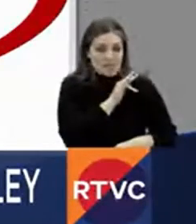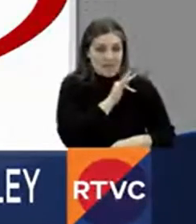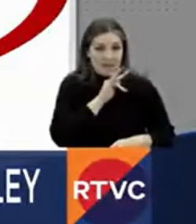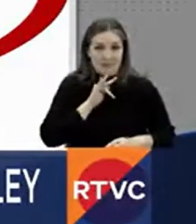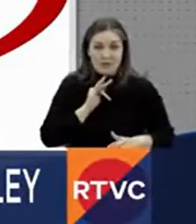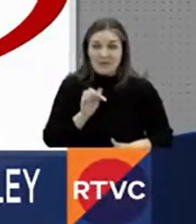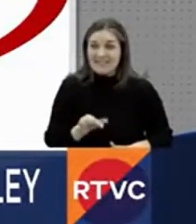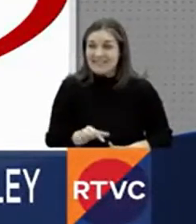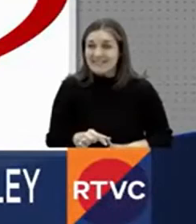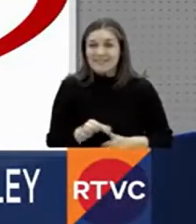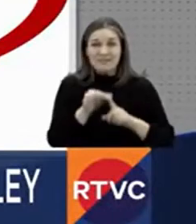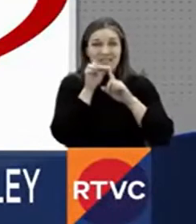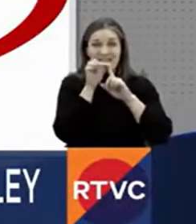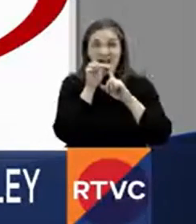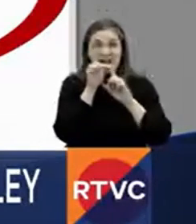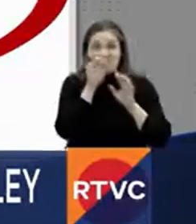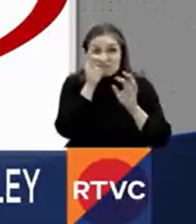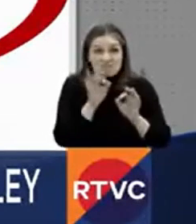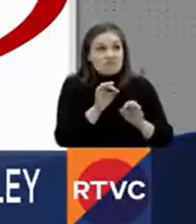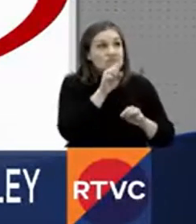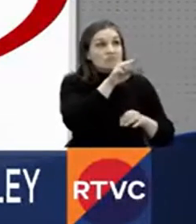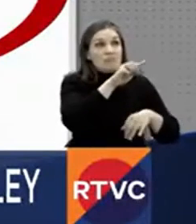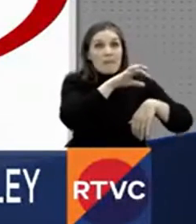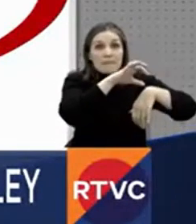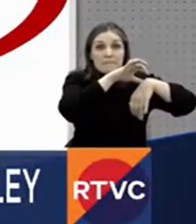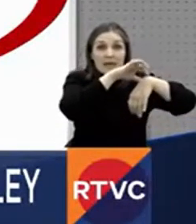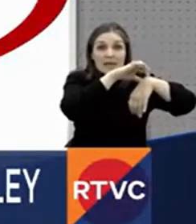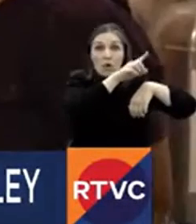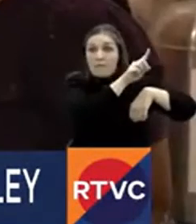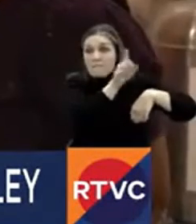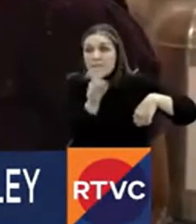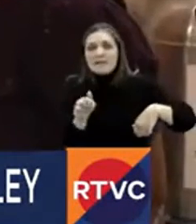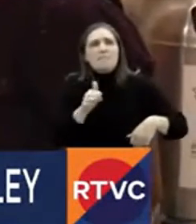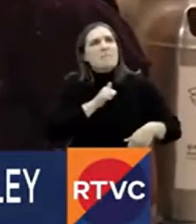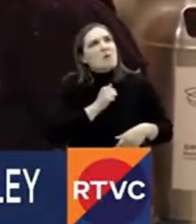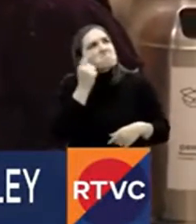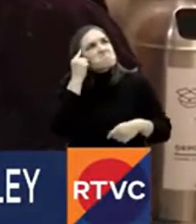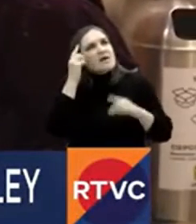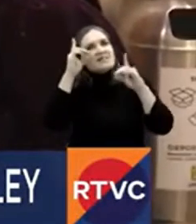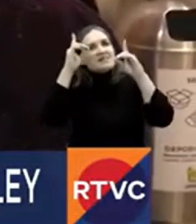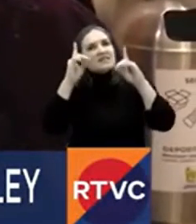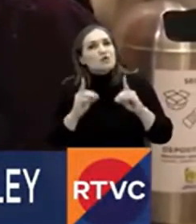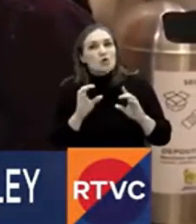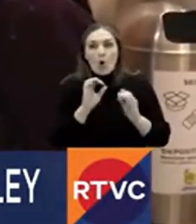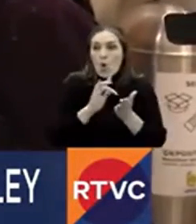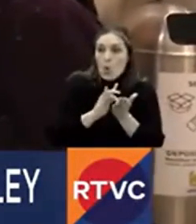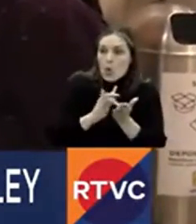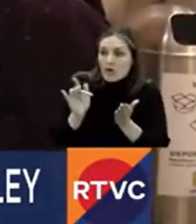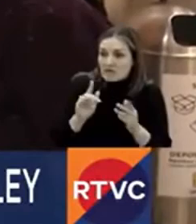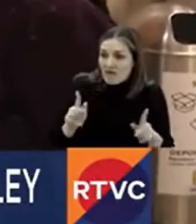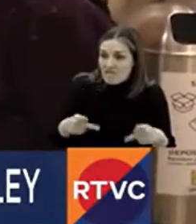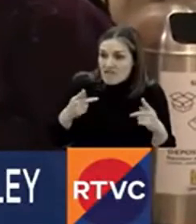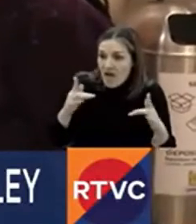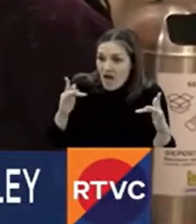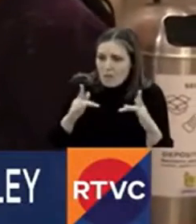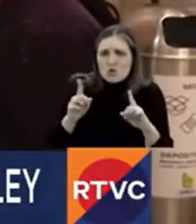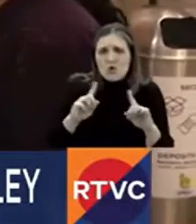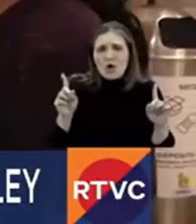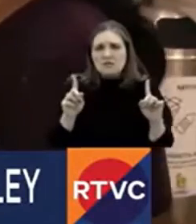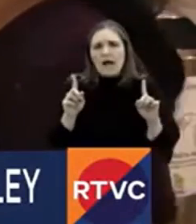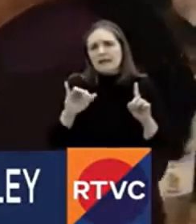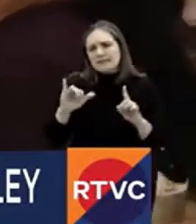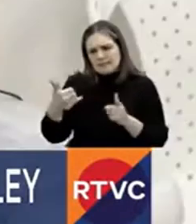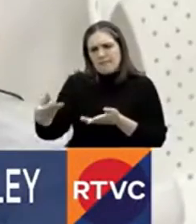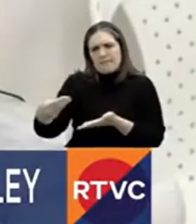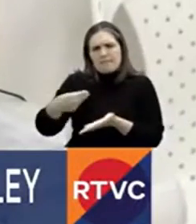especializados que no sean ordenados por los centros de atención primaria integrales en salud y no originados en una urgencia vital, sí podrán cobrarse los copagos